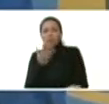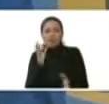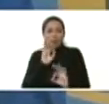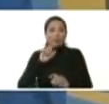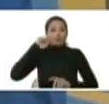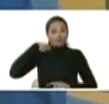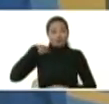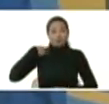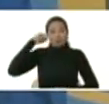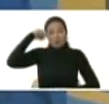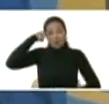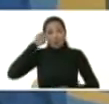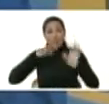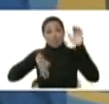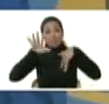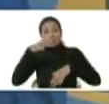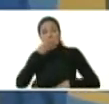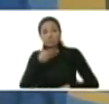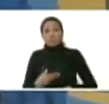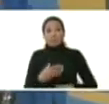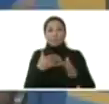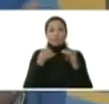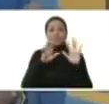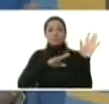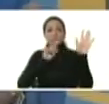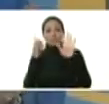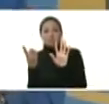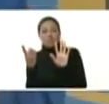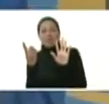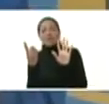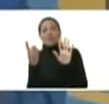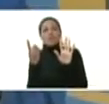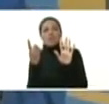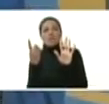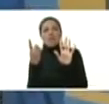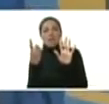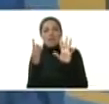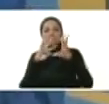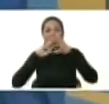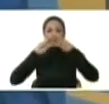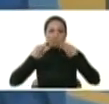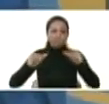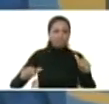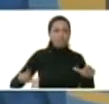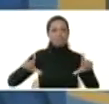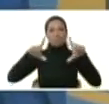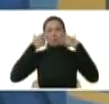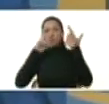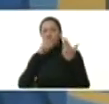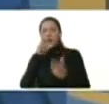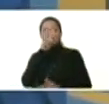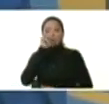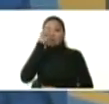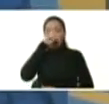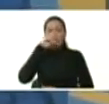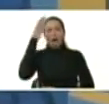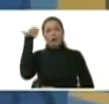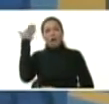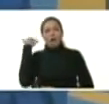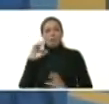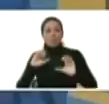recuerdo porque el 15 de diciembre, 16, fue la tragedia. Hace 20 años. Y